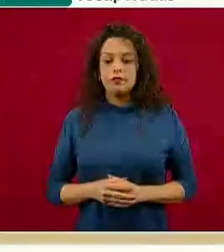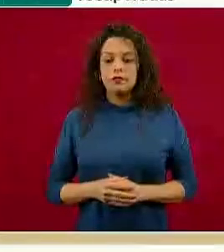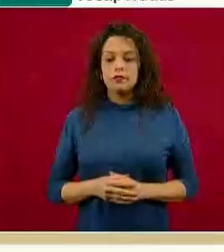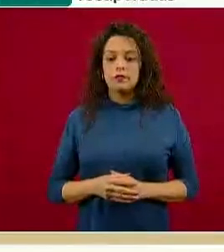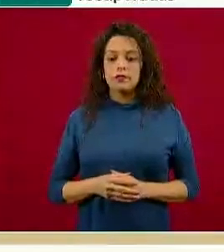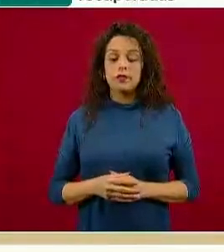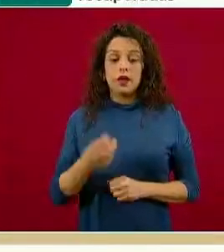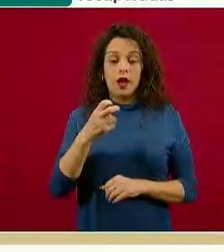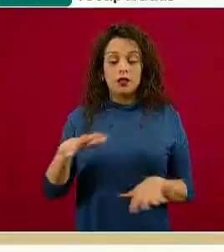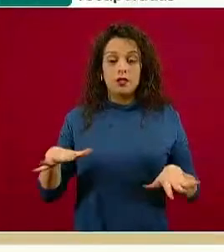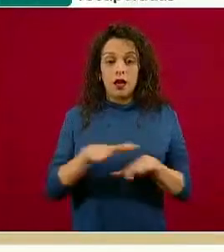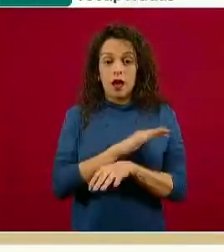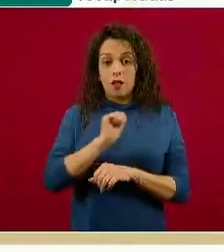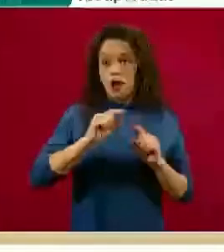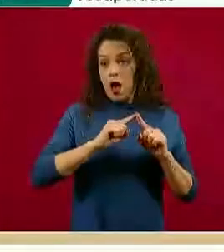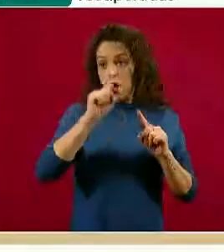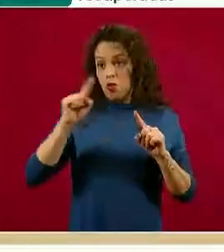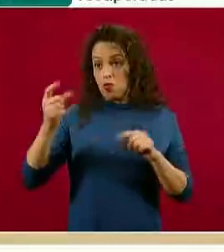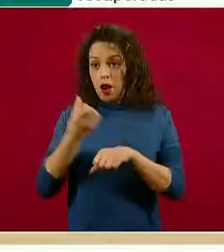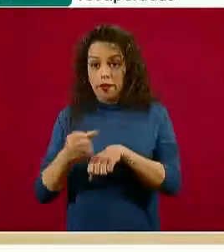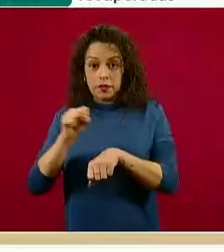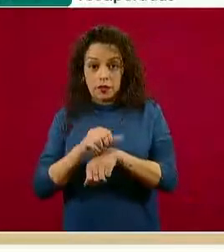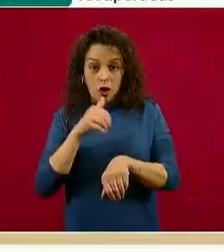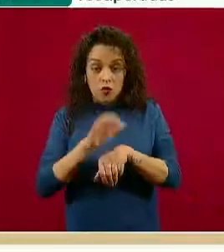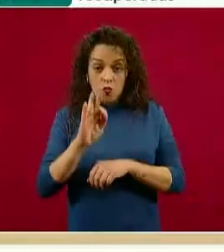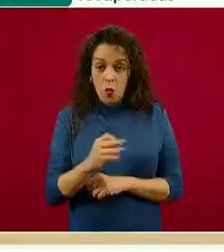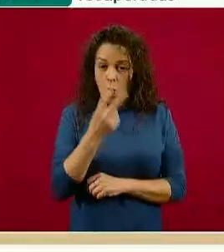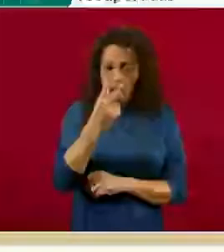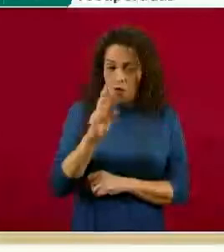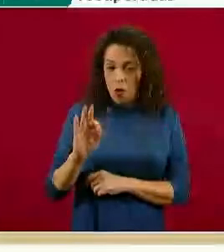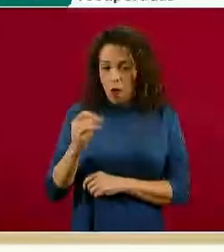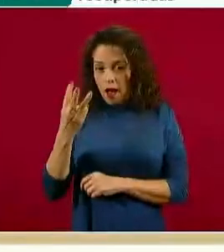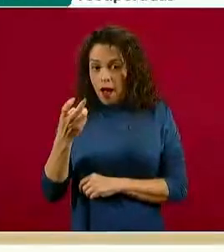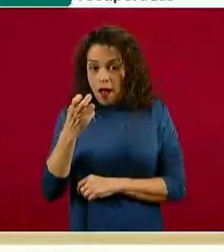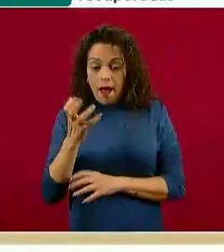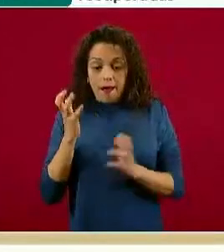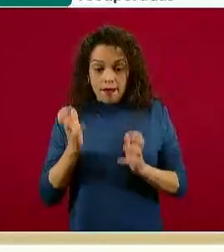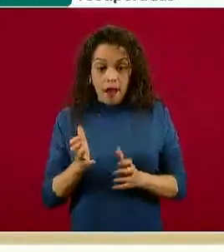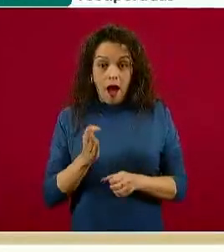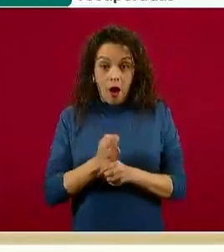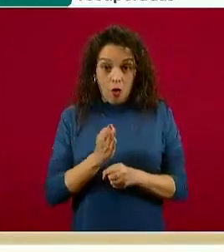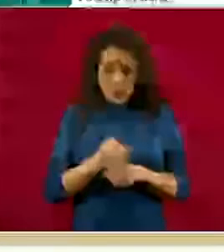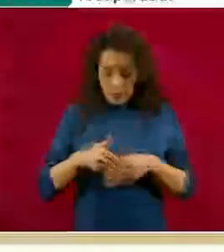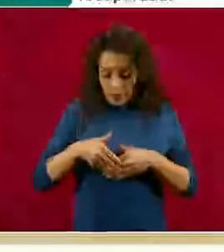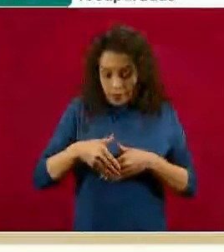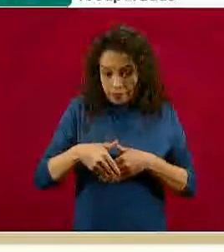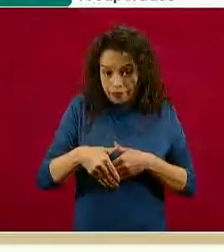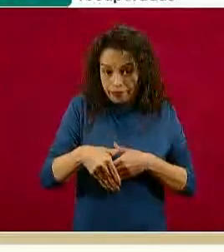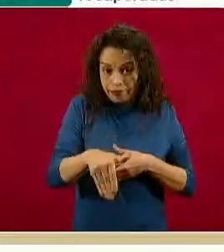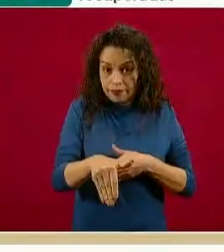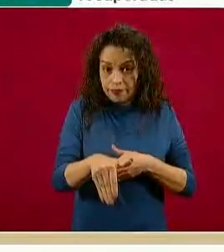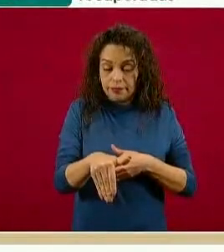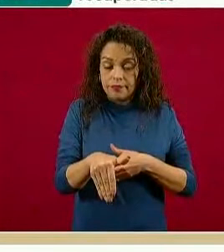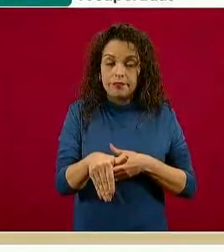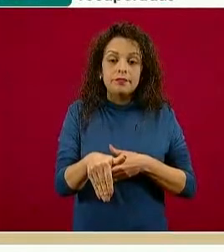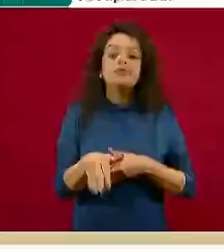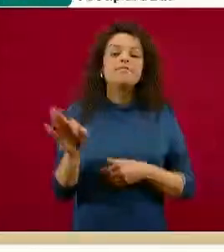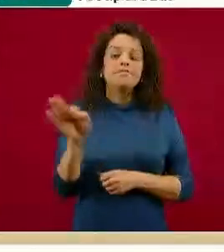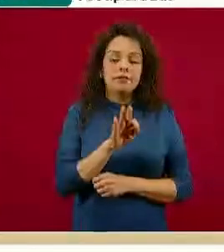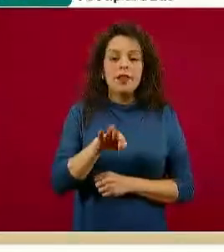de la curva para la semana 42 o 43, que es la que estamos cursando en este momento, pudiera en su momento